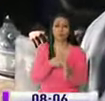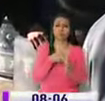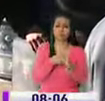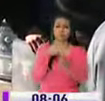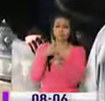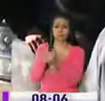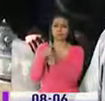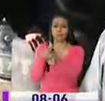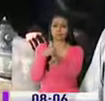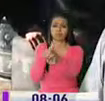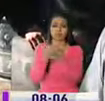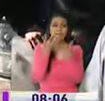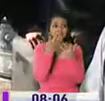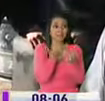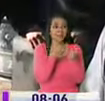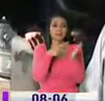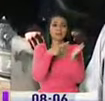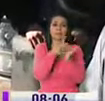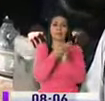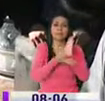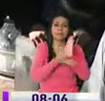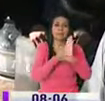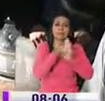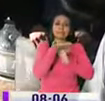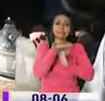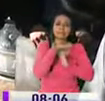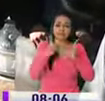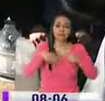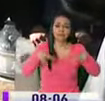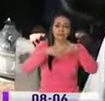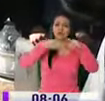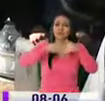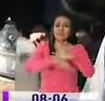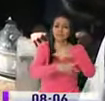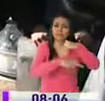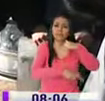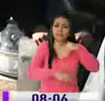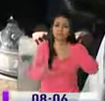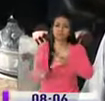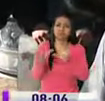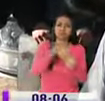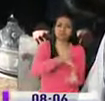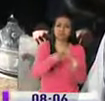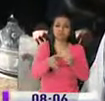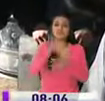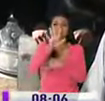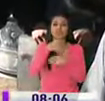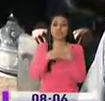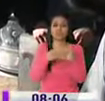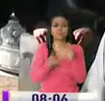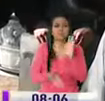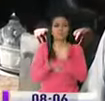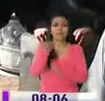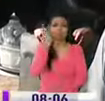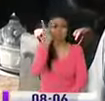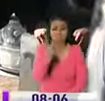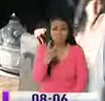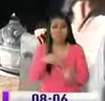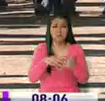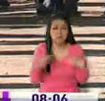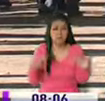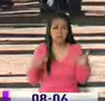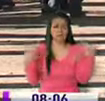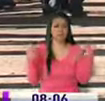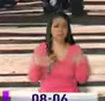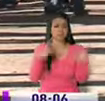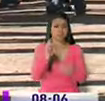quieren incrementarnos el valor de la entrada a la escombrera, que son de $5.11 a $12.45.